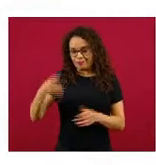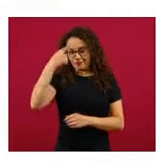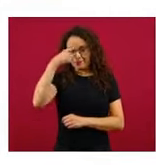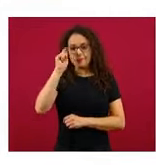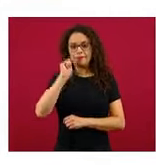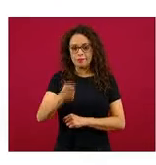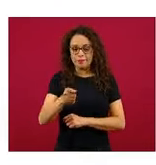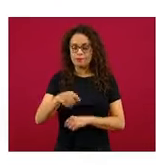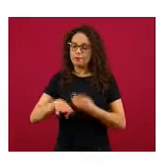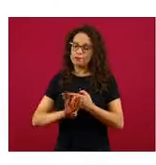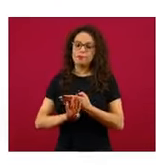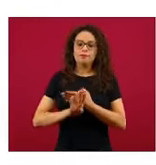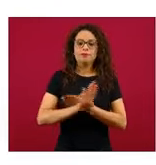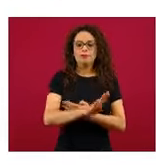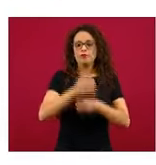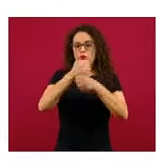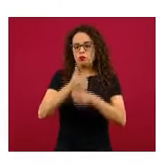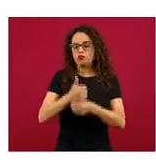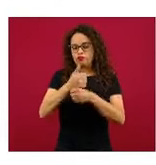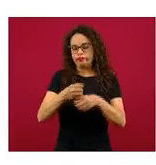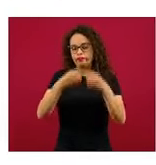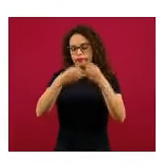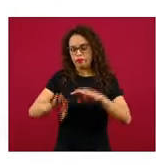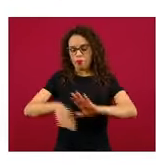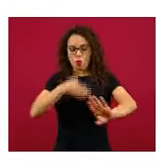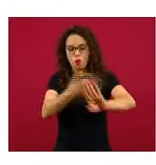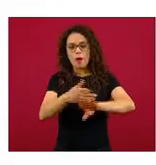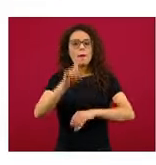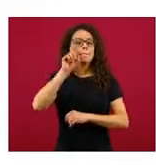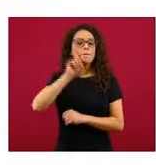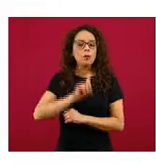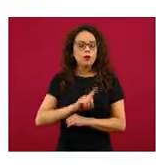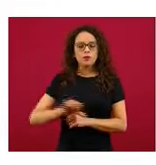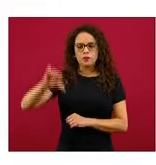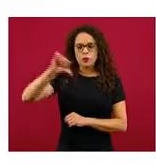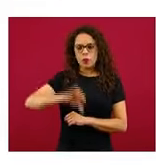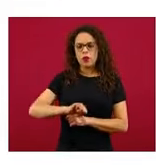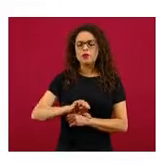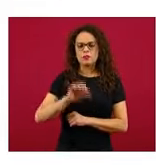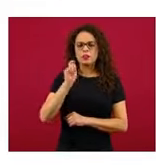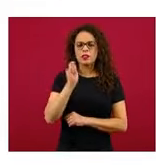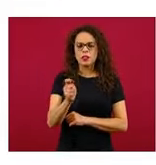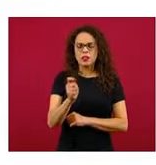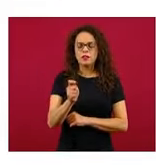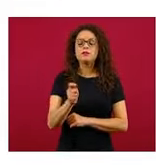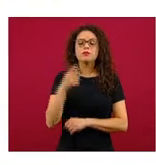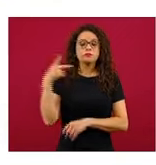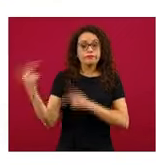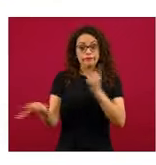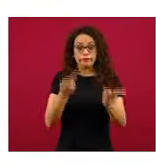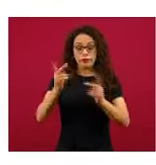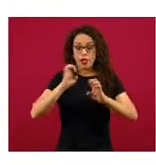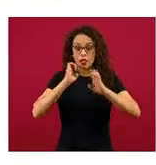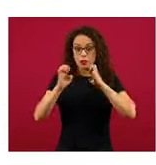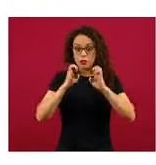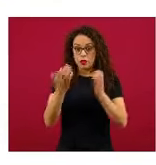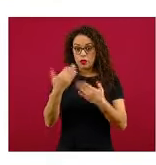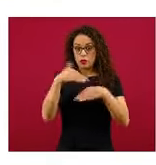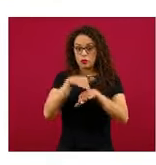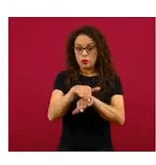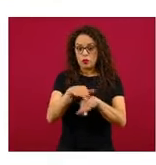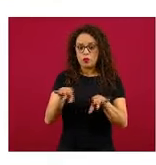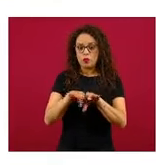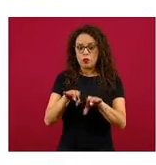la violencia hacia las mujeres. El dato que traemos para ustedes el día de hoy, que está basado en la encuesta nacional sobre la dinámica